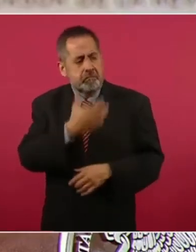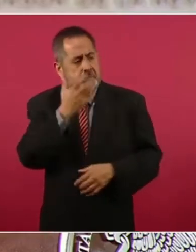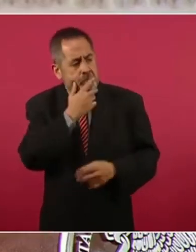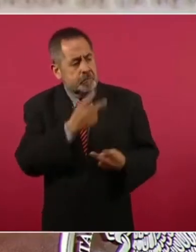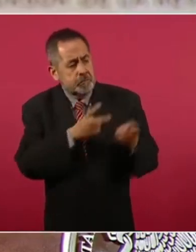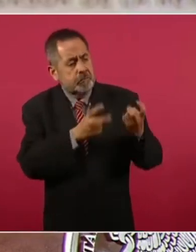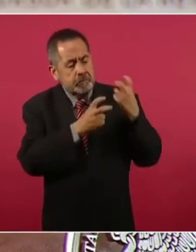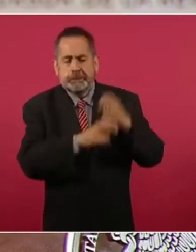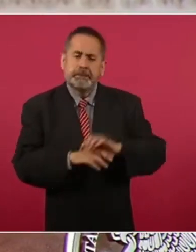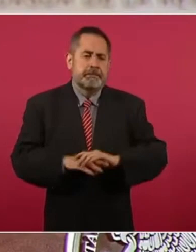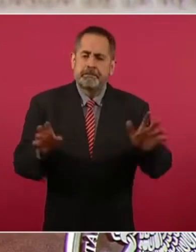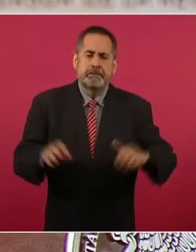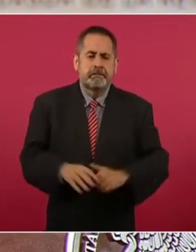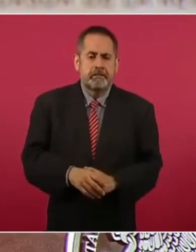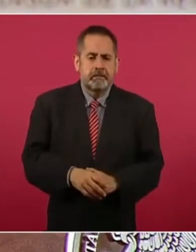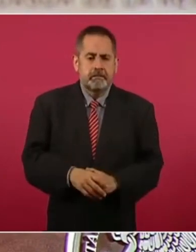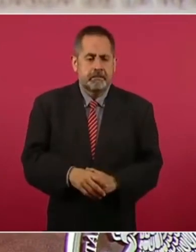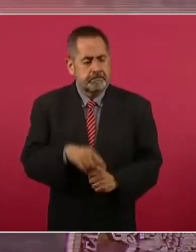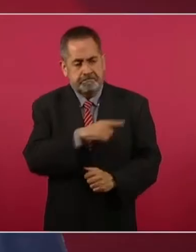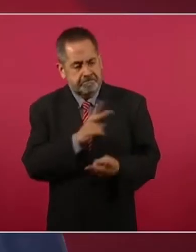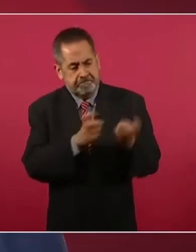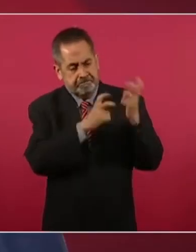acostumbrados a robar.